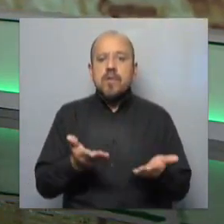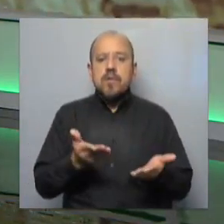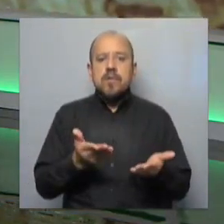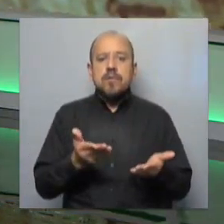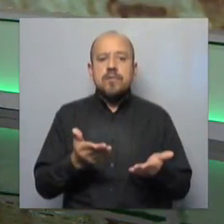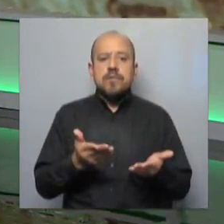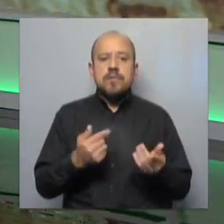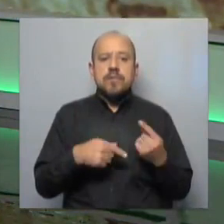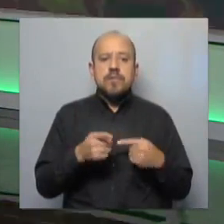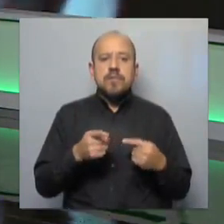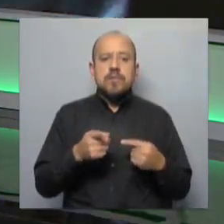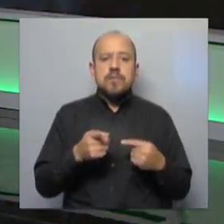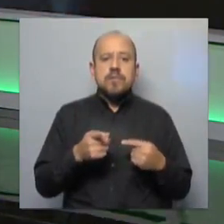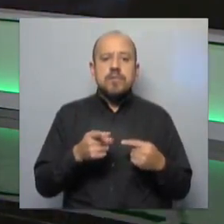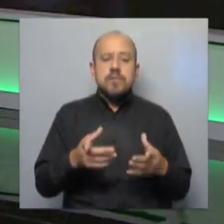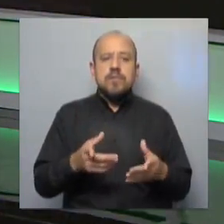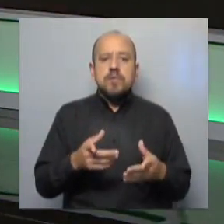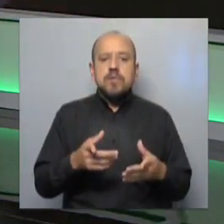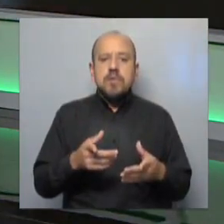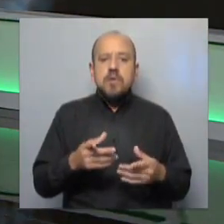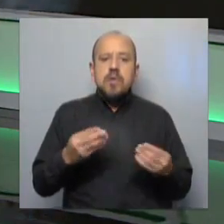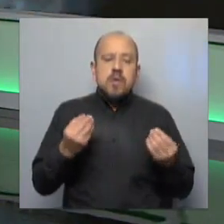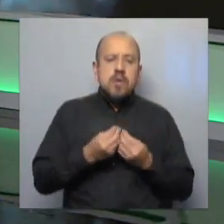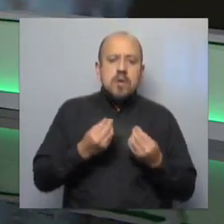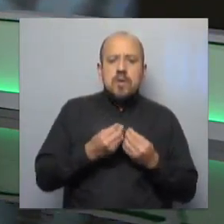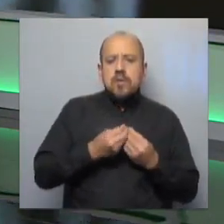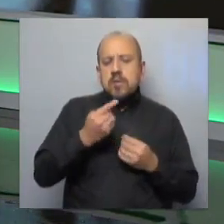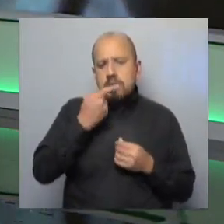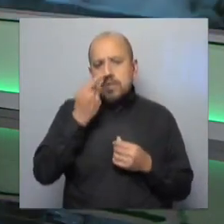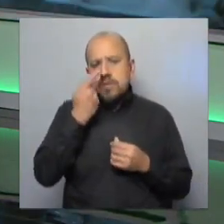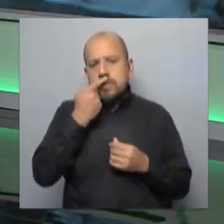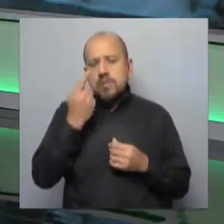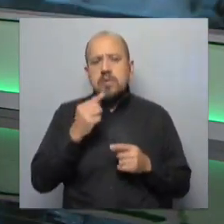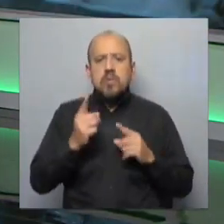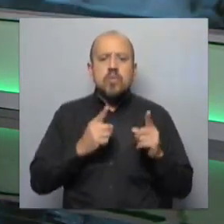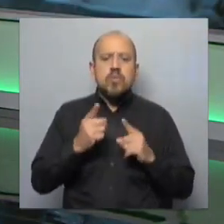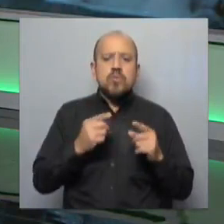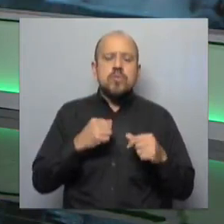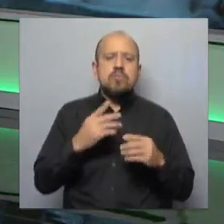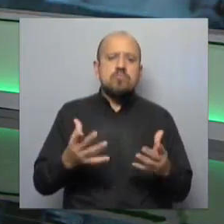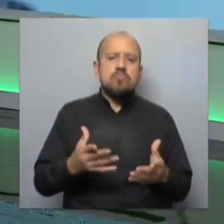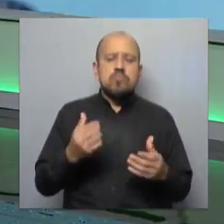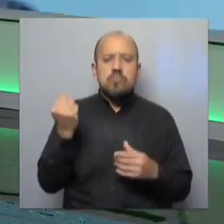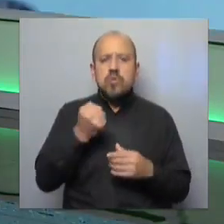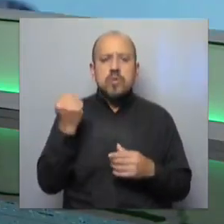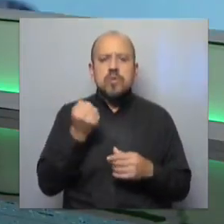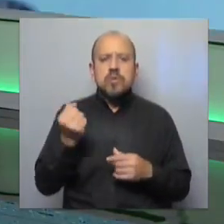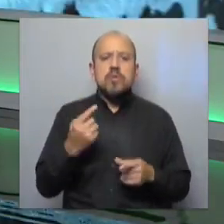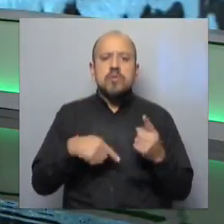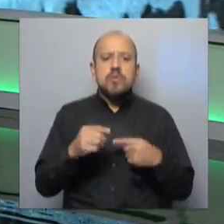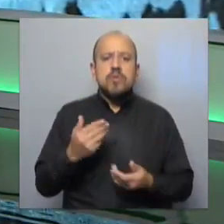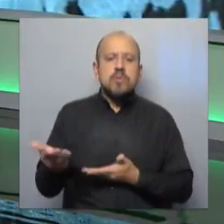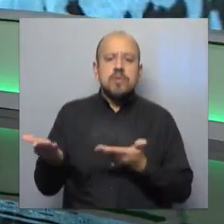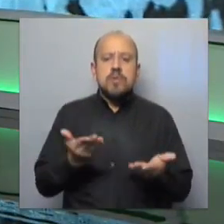que es recontra recomendable muy interesante con algunos objetos serían una carga simbólica enorme así que la invitación